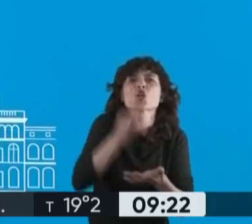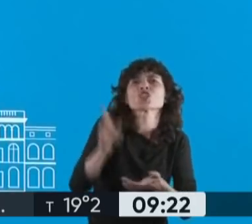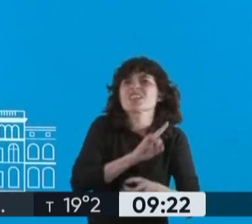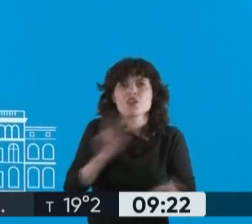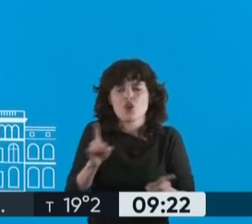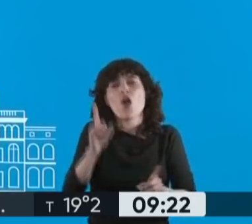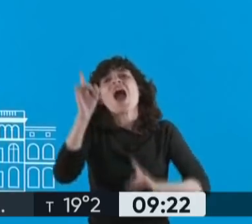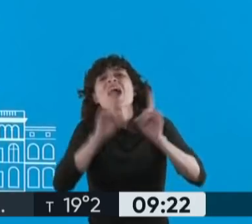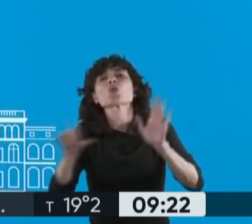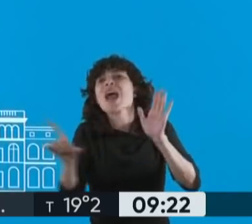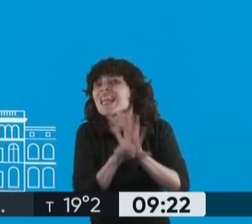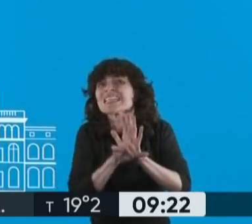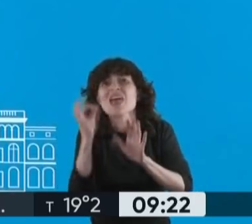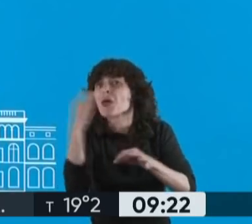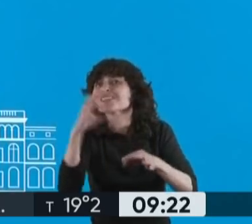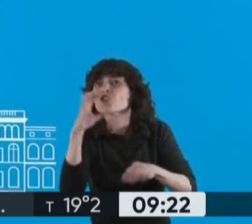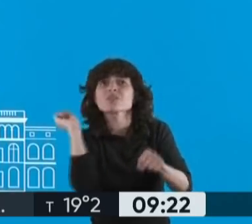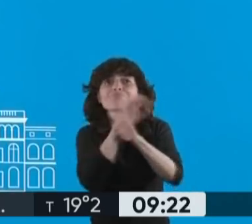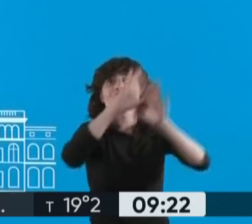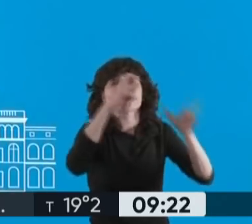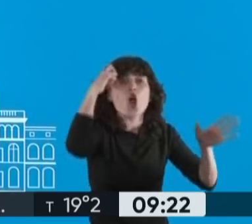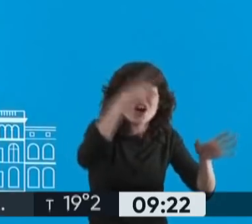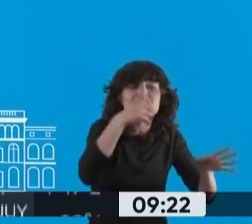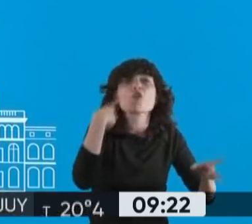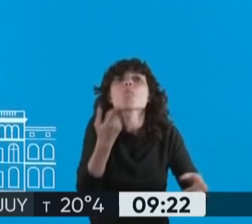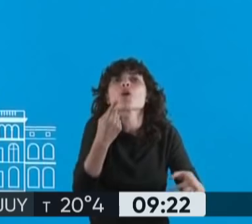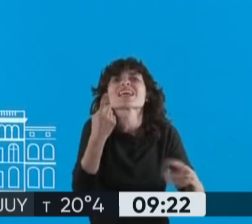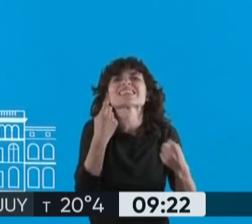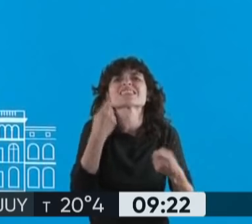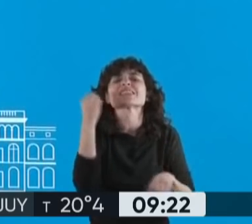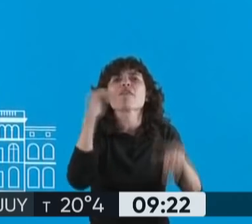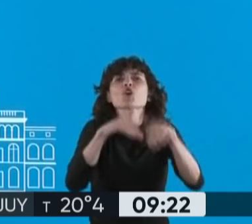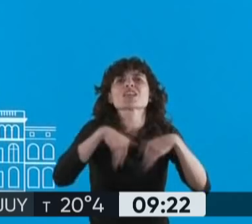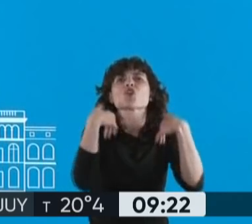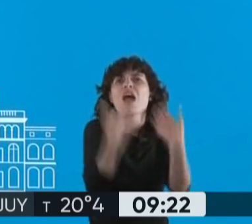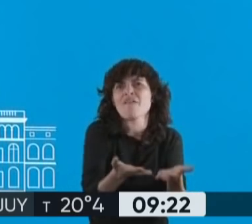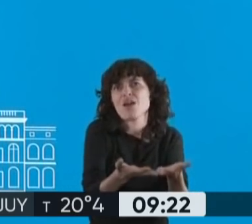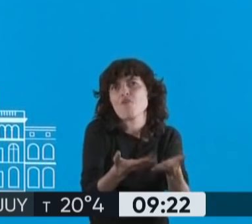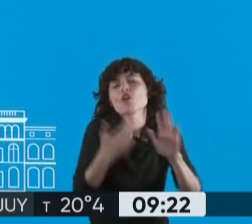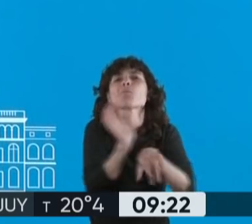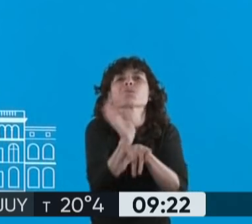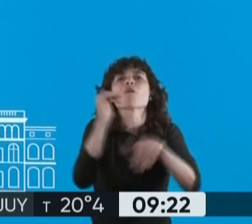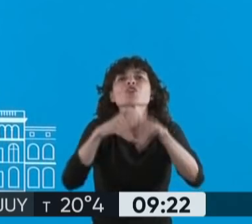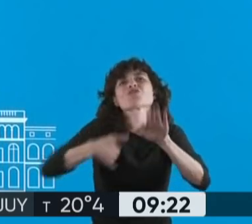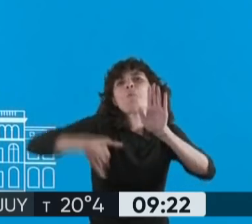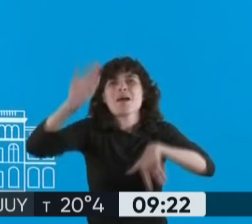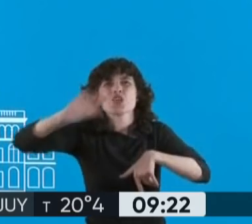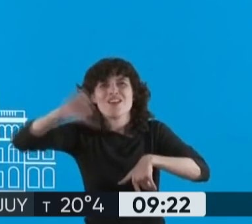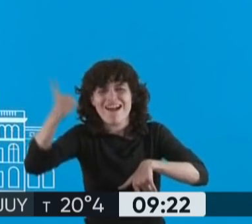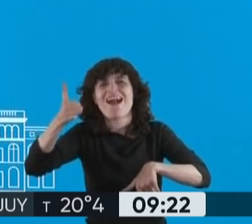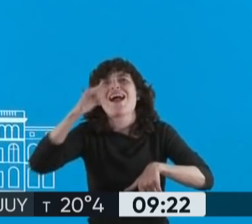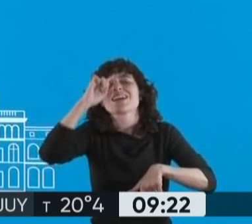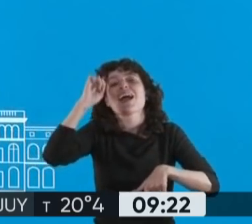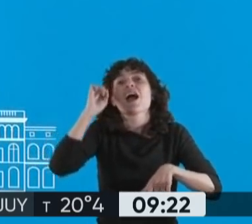que tener determinadas mayorías y esas mayorías se construyen sí o sí con otros partidos y con otros partidos entre el oficialismo y la